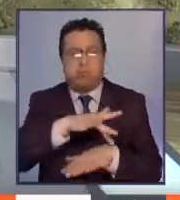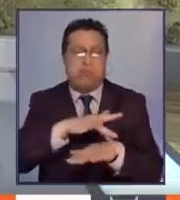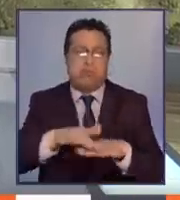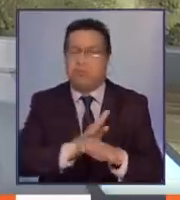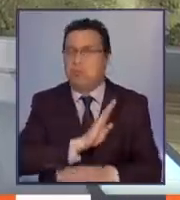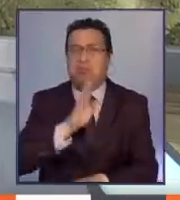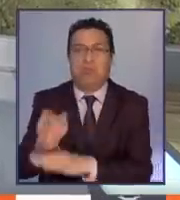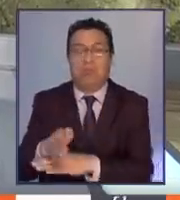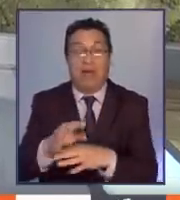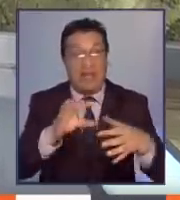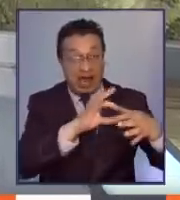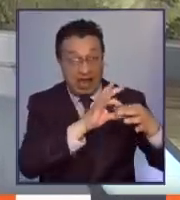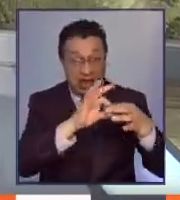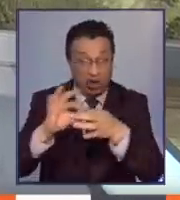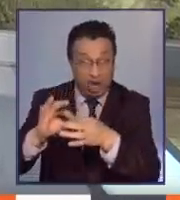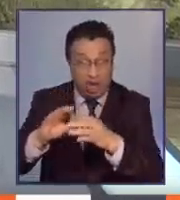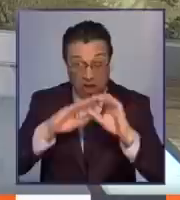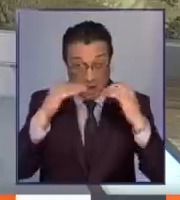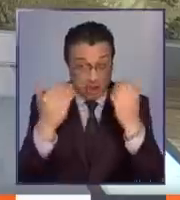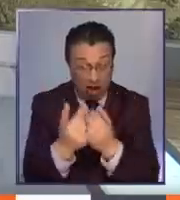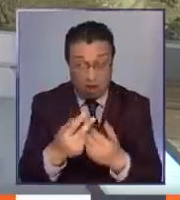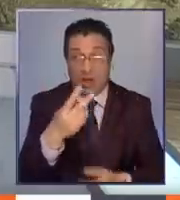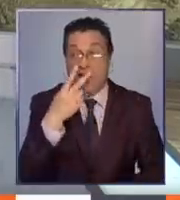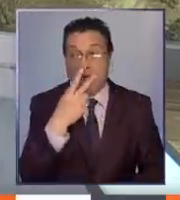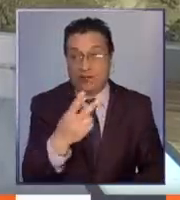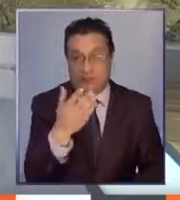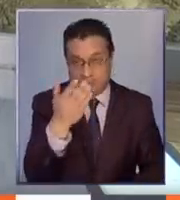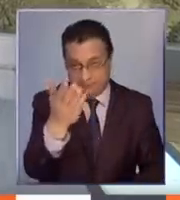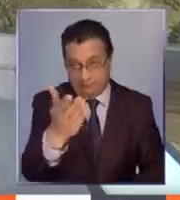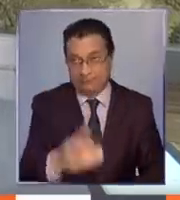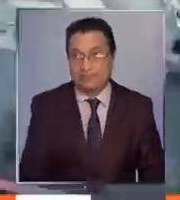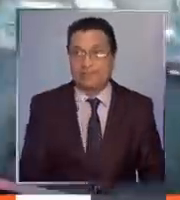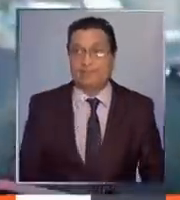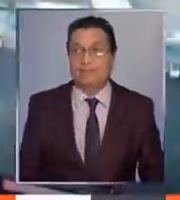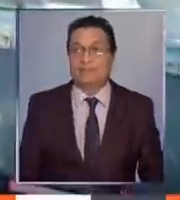historia completa la cuenta ahora Marcelo González.